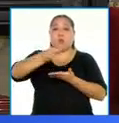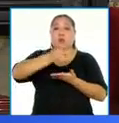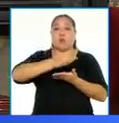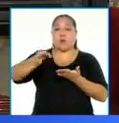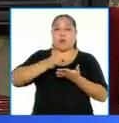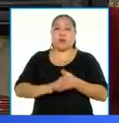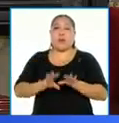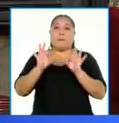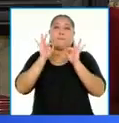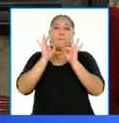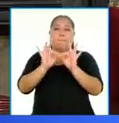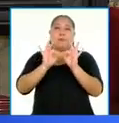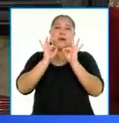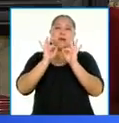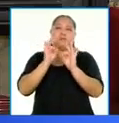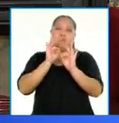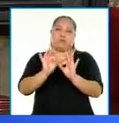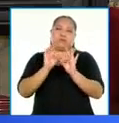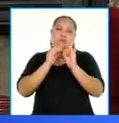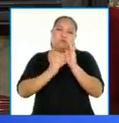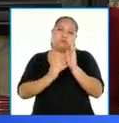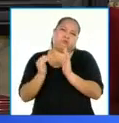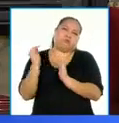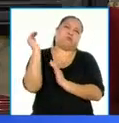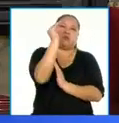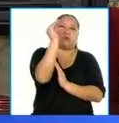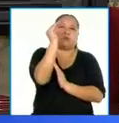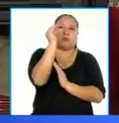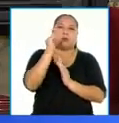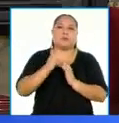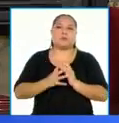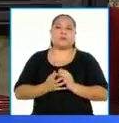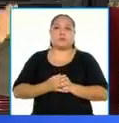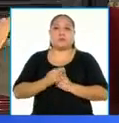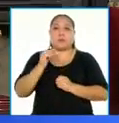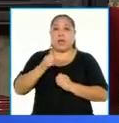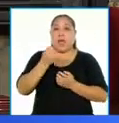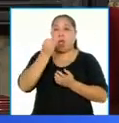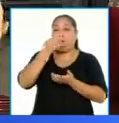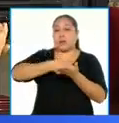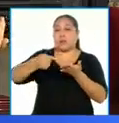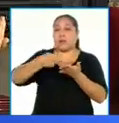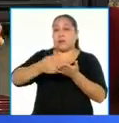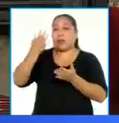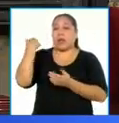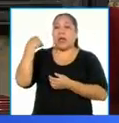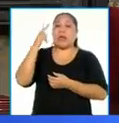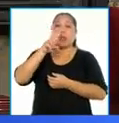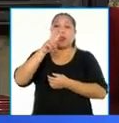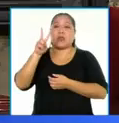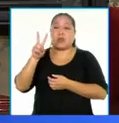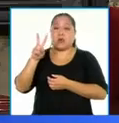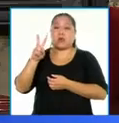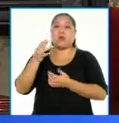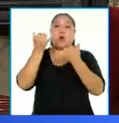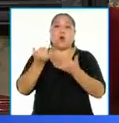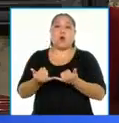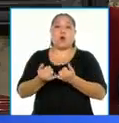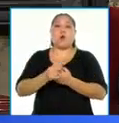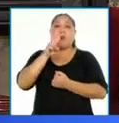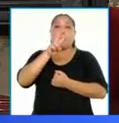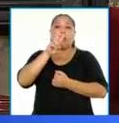se encuentran en nivel de riesgo sanitario extremo. Hace un par de semanas eran 32, hoy día